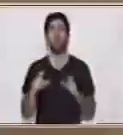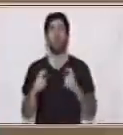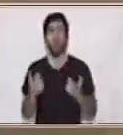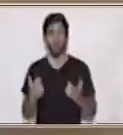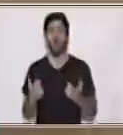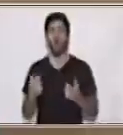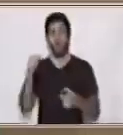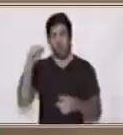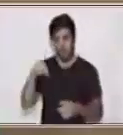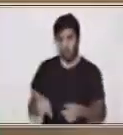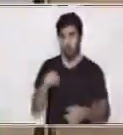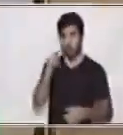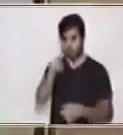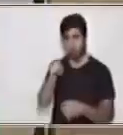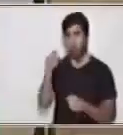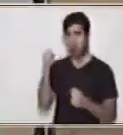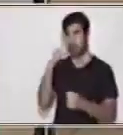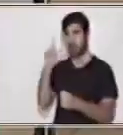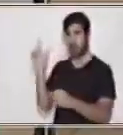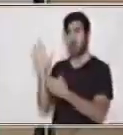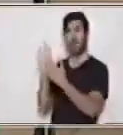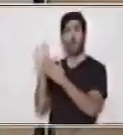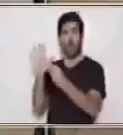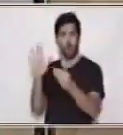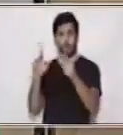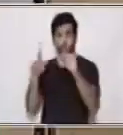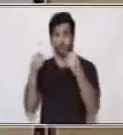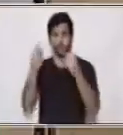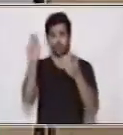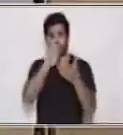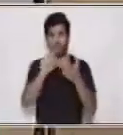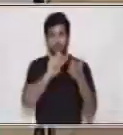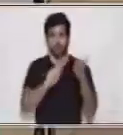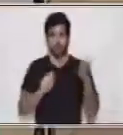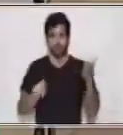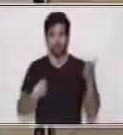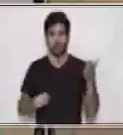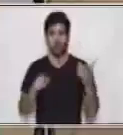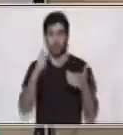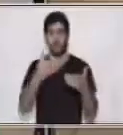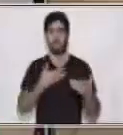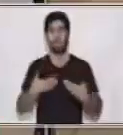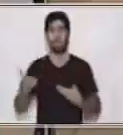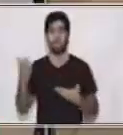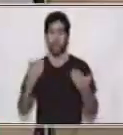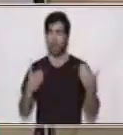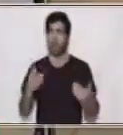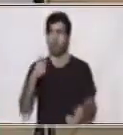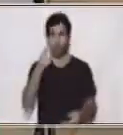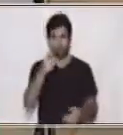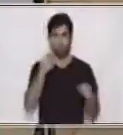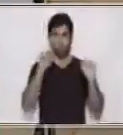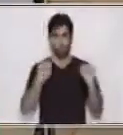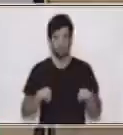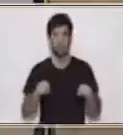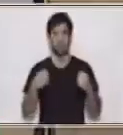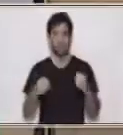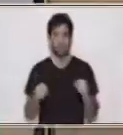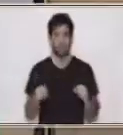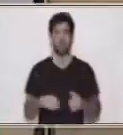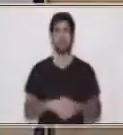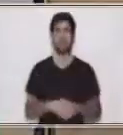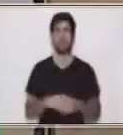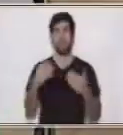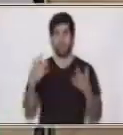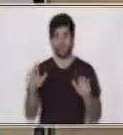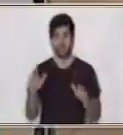reto a que tú también, siguiendo la estructura del poema y que busques copiar la rima consonante, lo hagas y